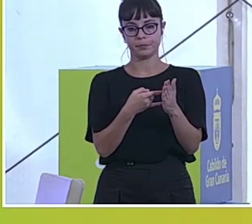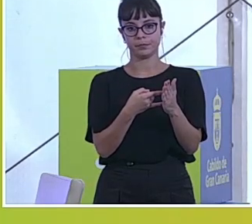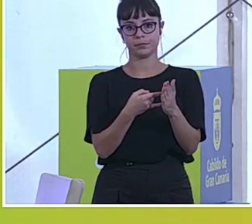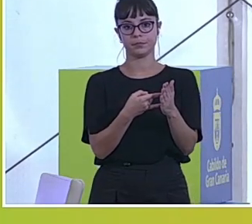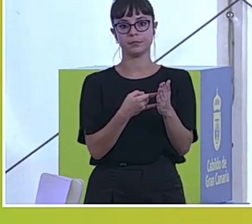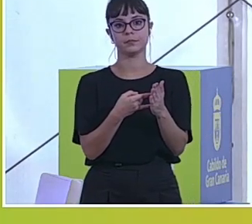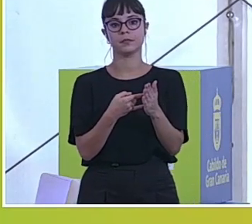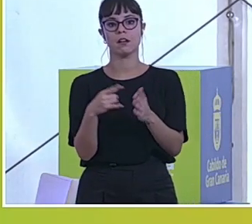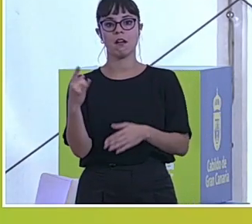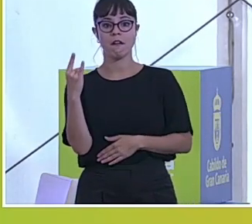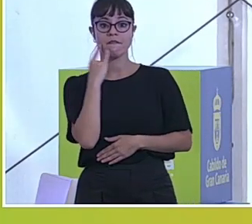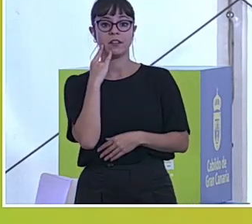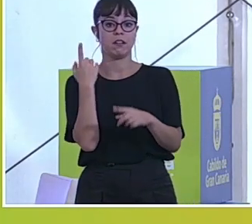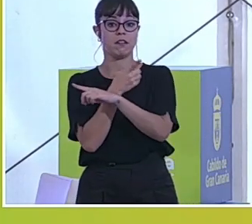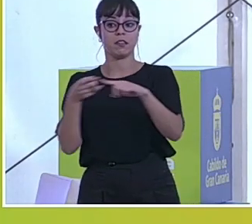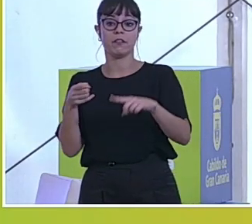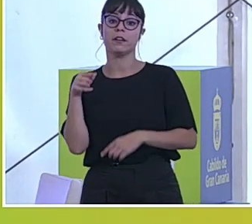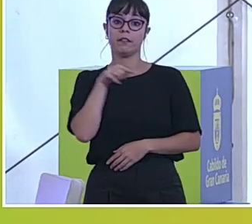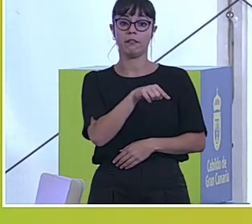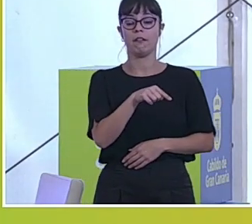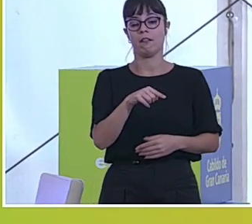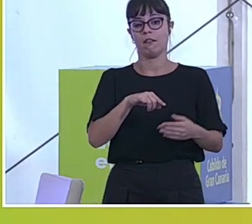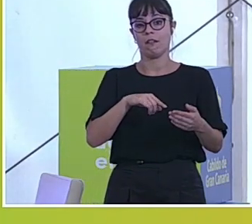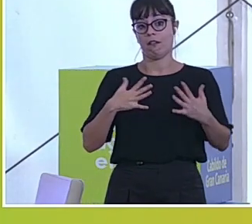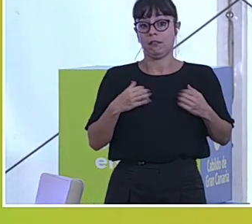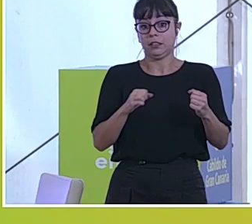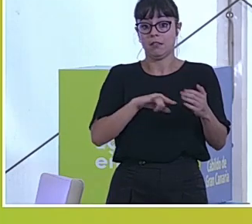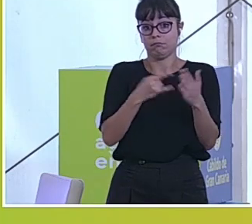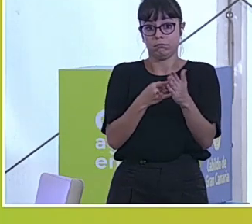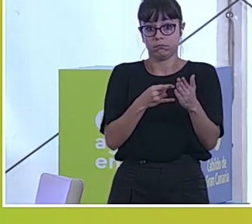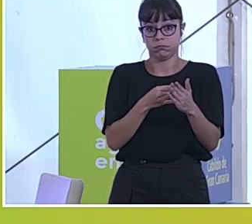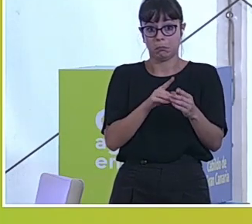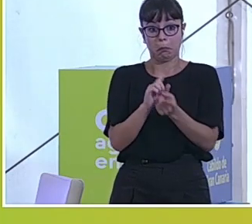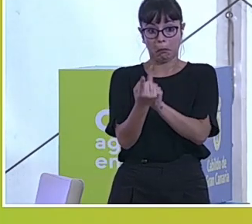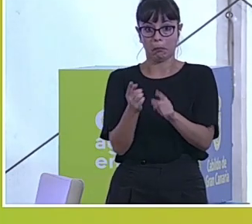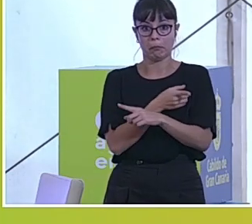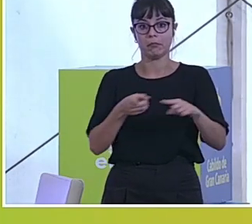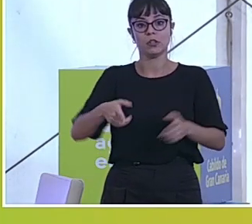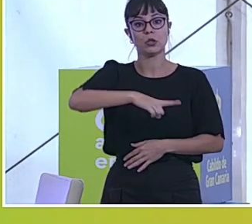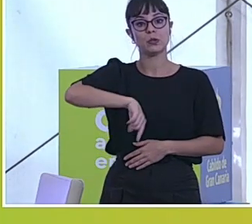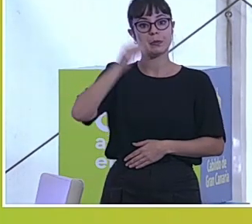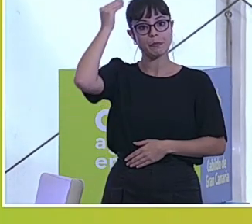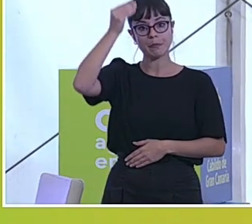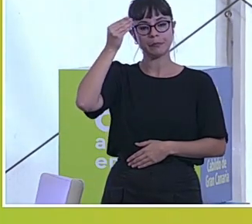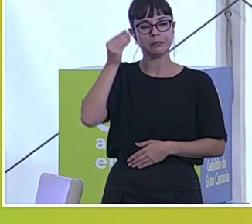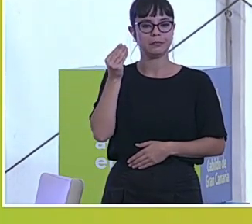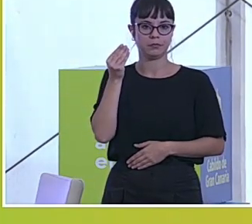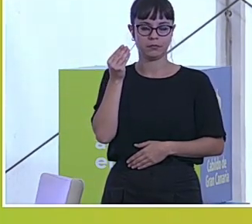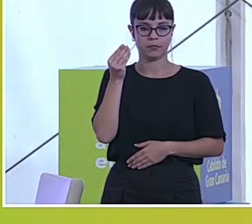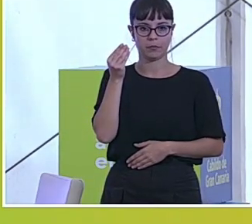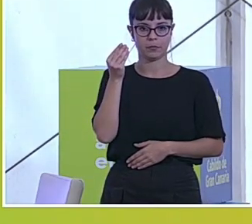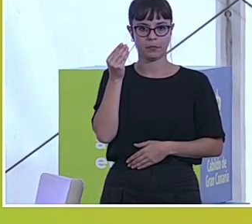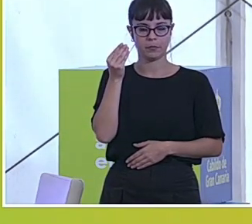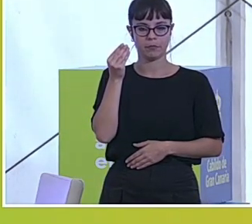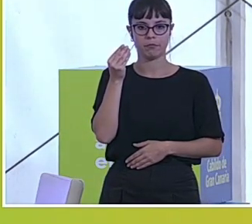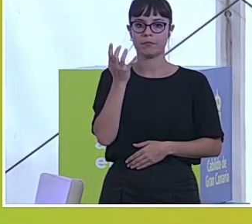de almacenamiento u otro son distintos, ¿vale? Nosotros solemos pensar o solemos decir que cuando estamos hablando